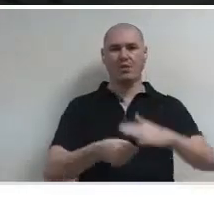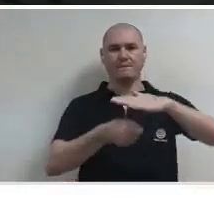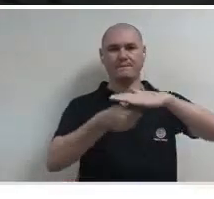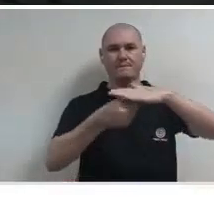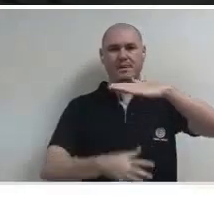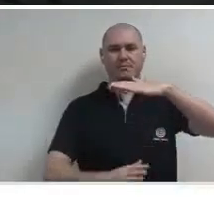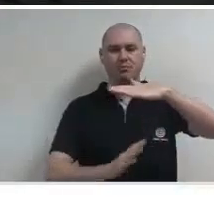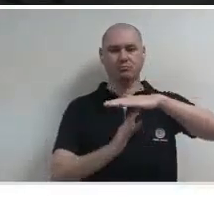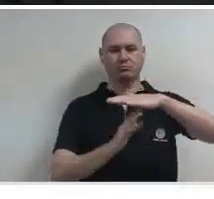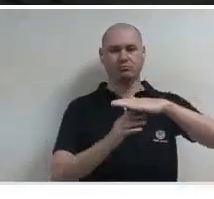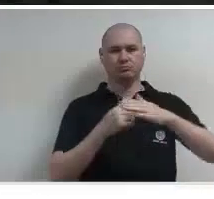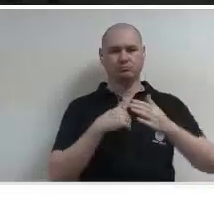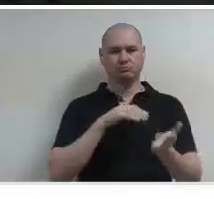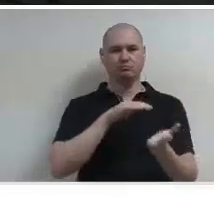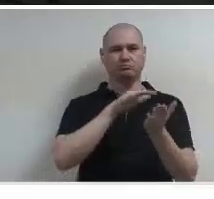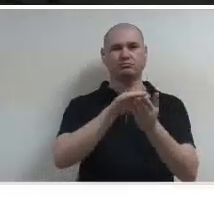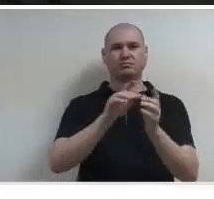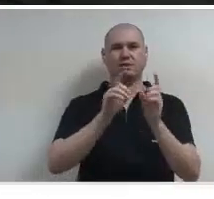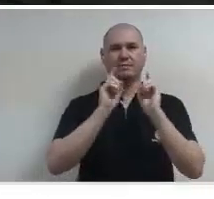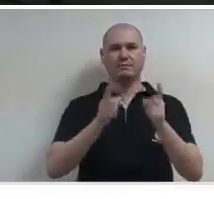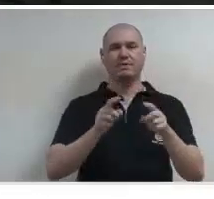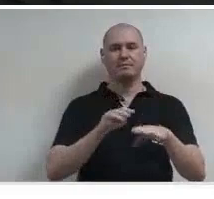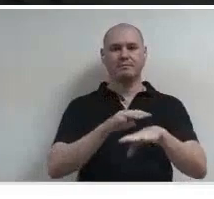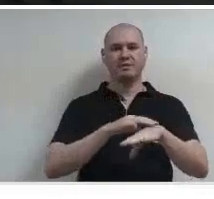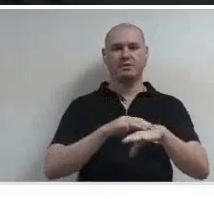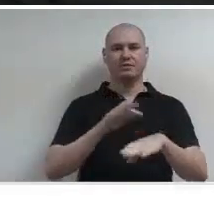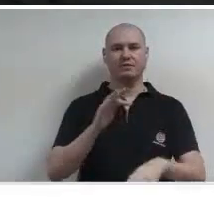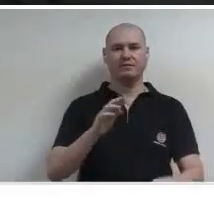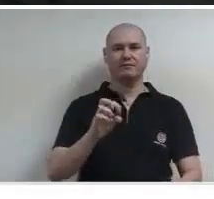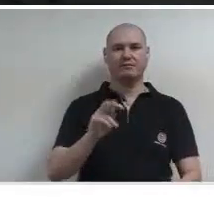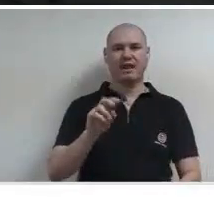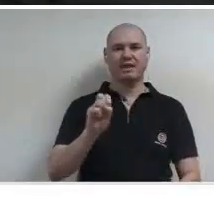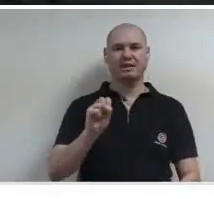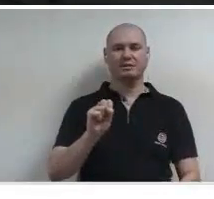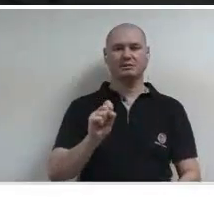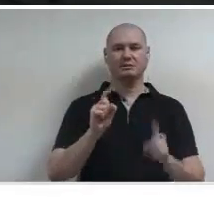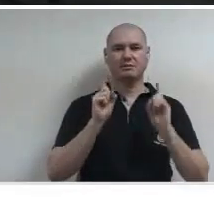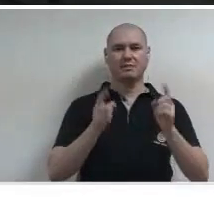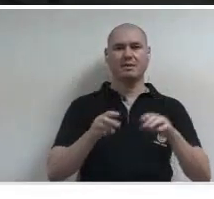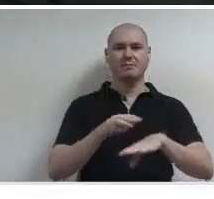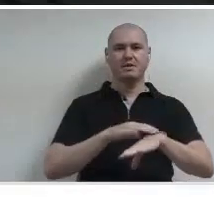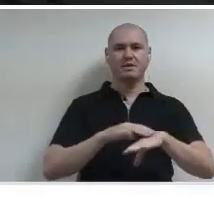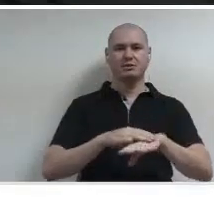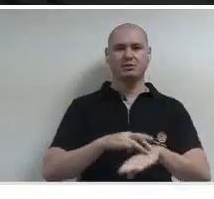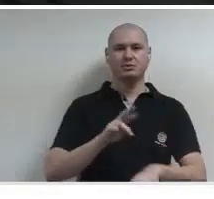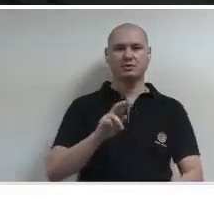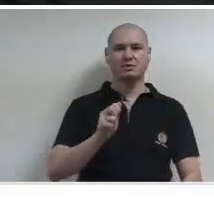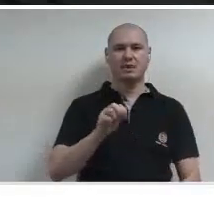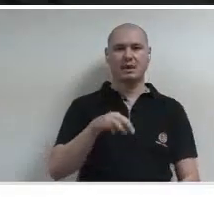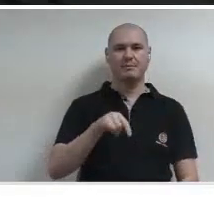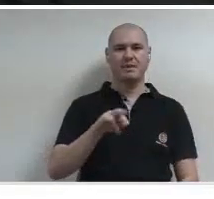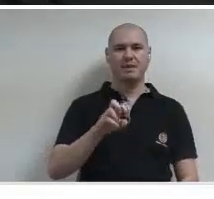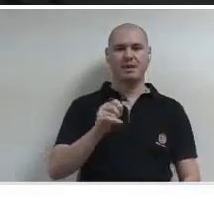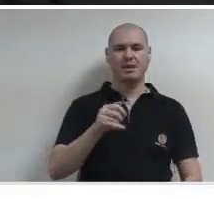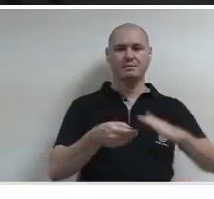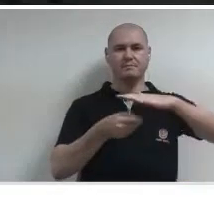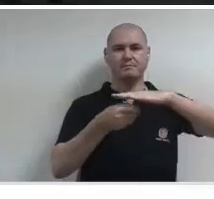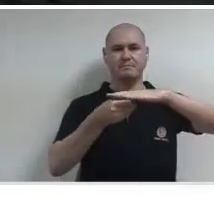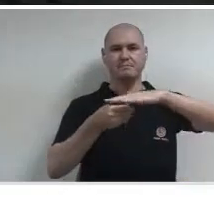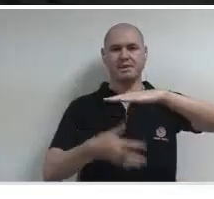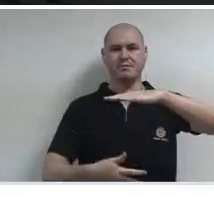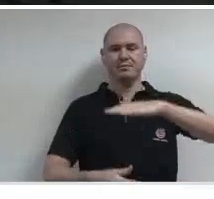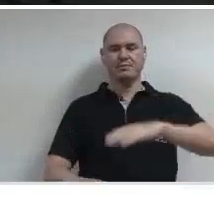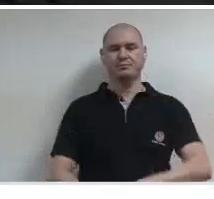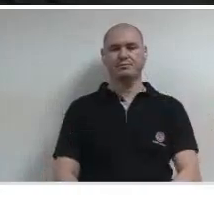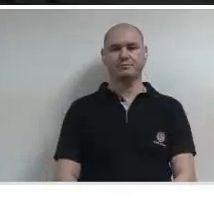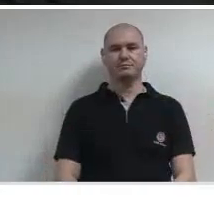A Mungajeta va PM, cada uno ministro fuera, a Mungajeta va ministro Frete, va ministro Ramírez Candia,